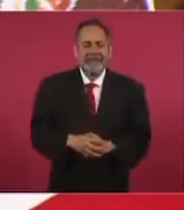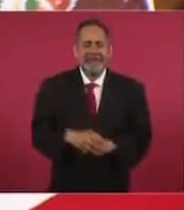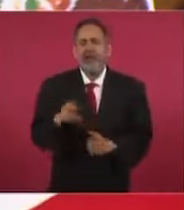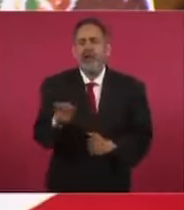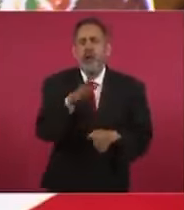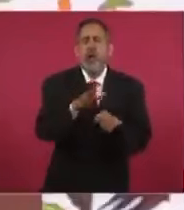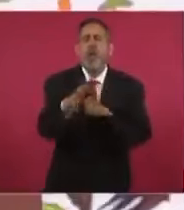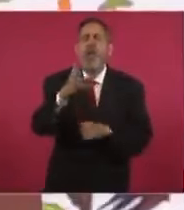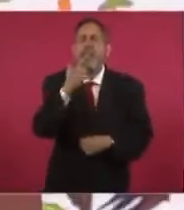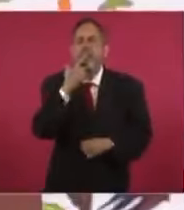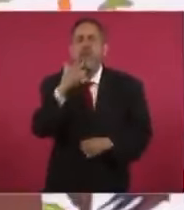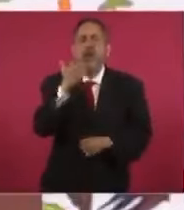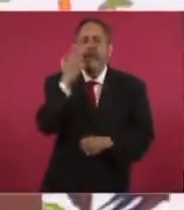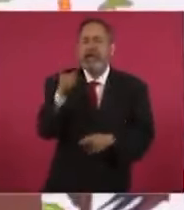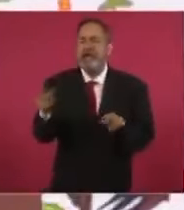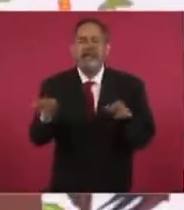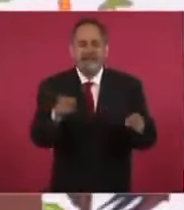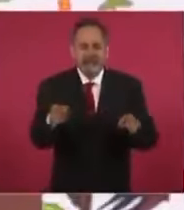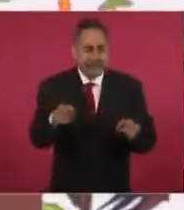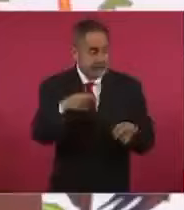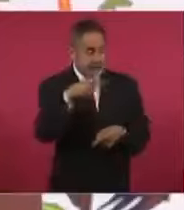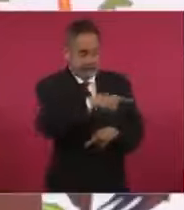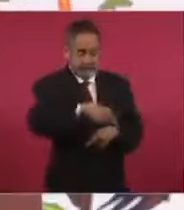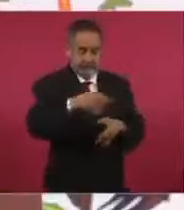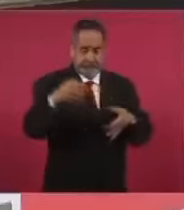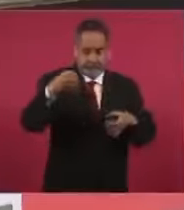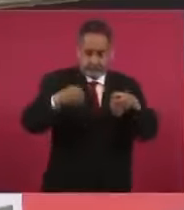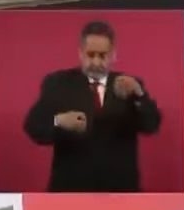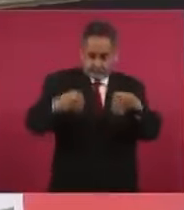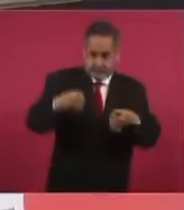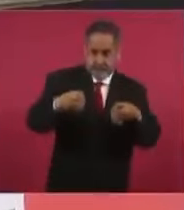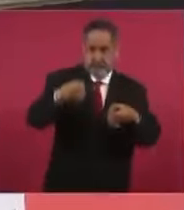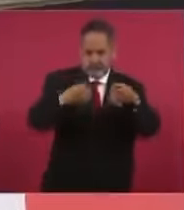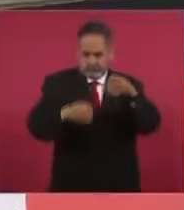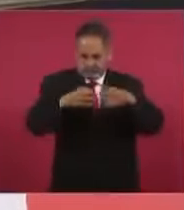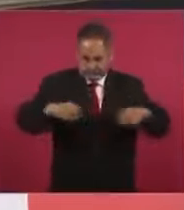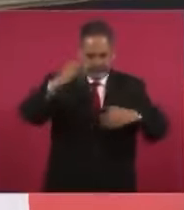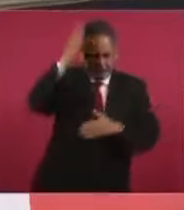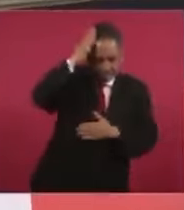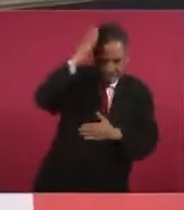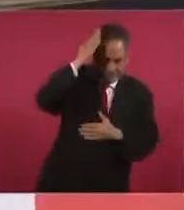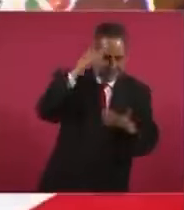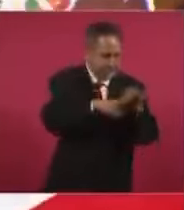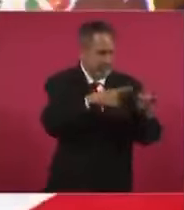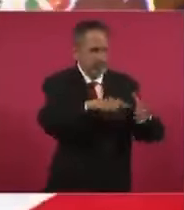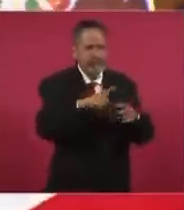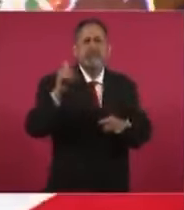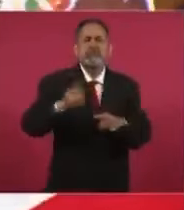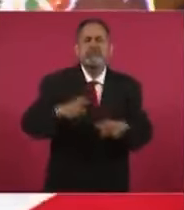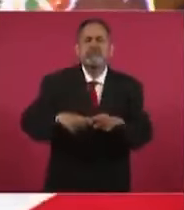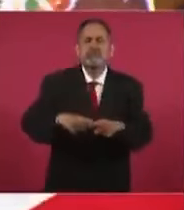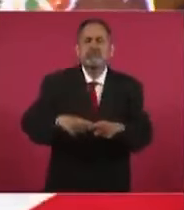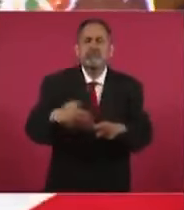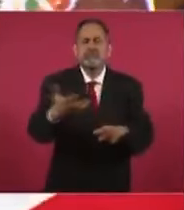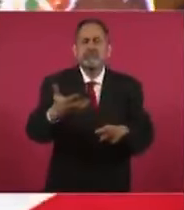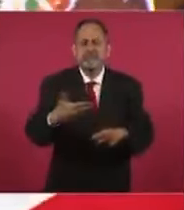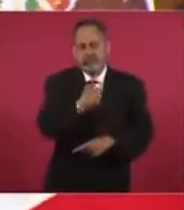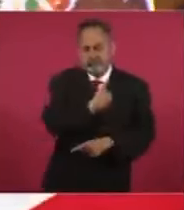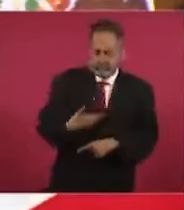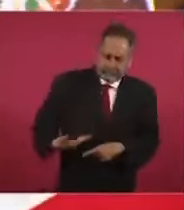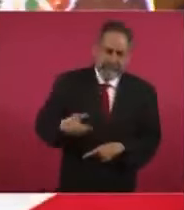¿qué prefieren? ¿Que a los ministros los elija el presidente y